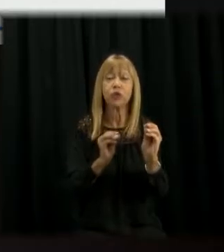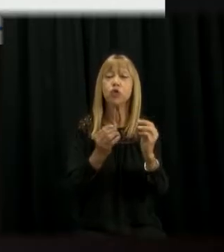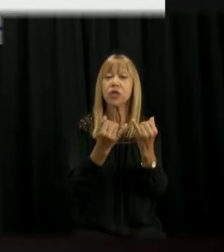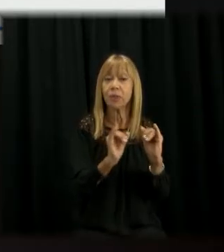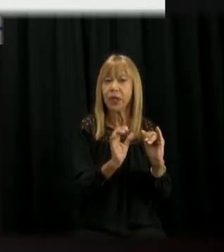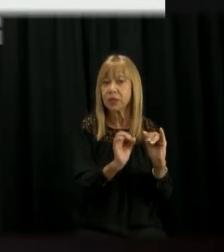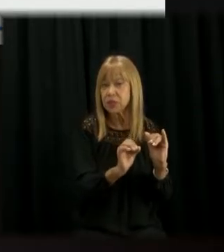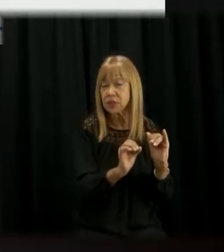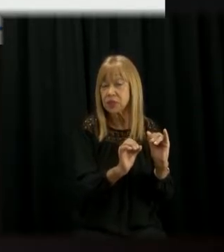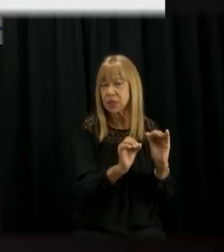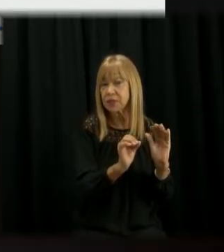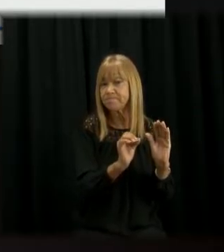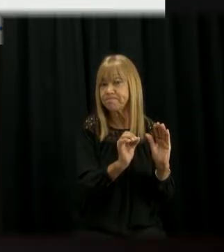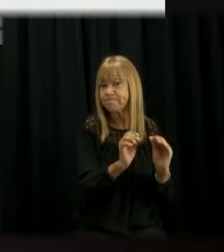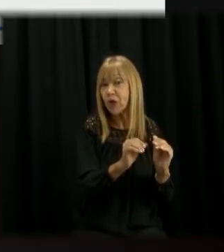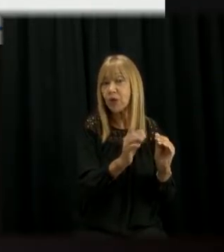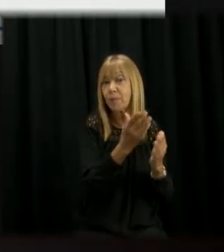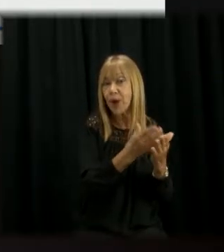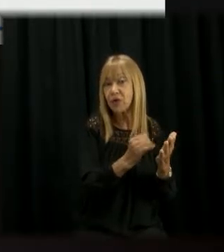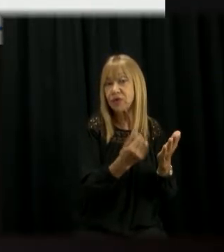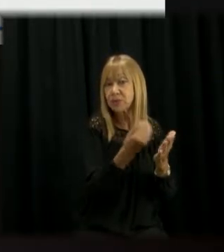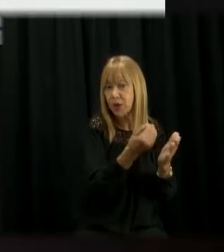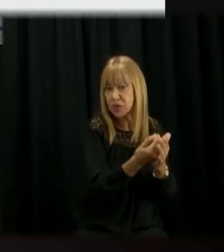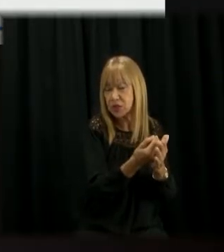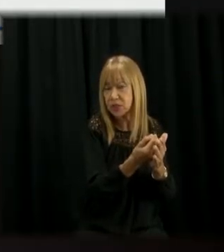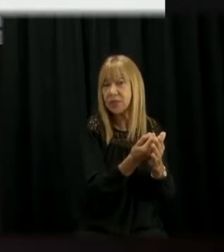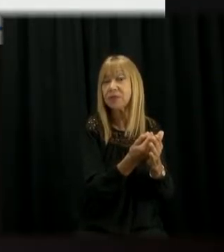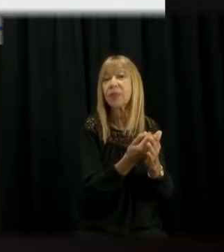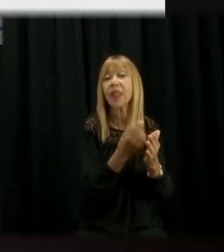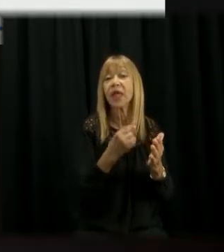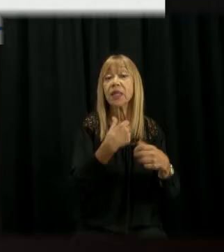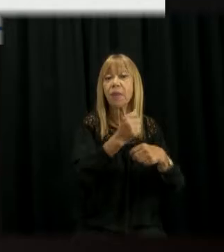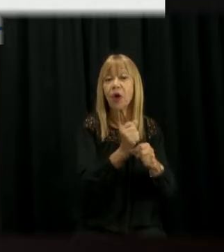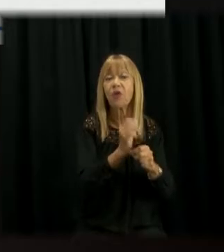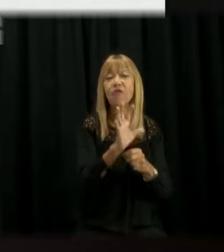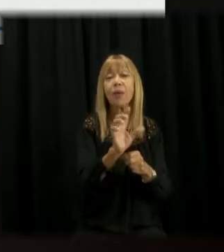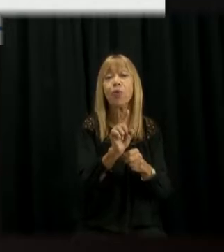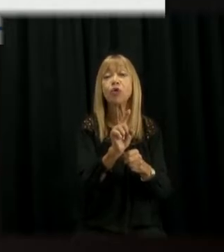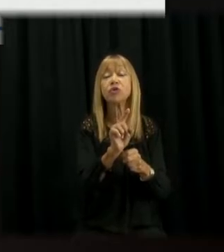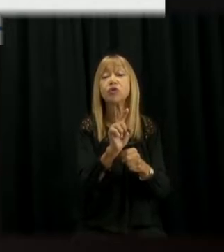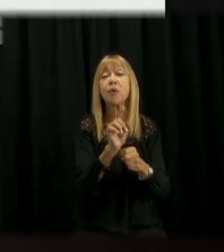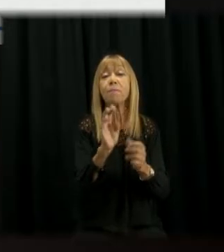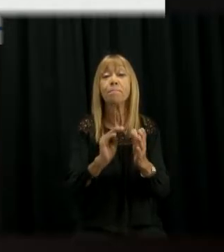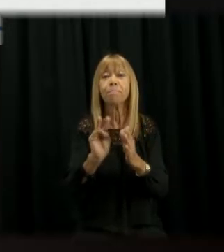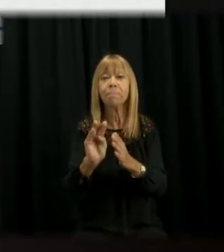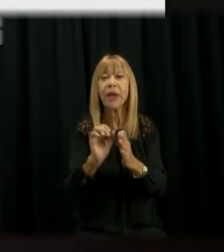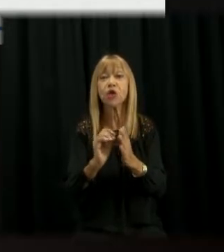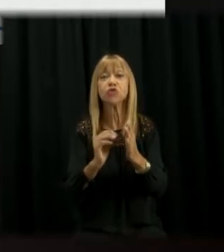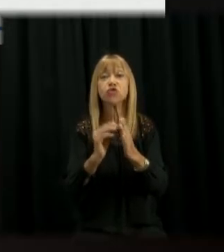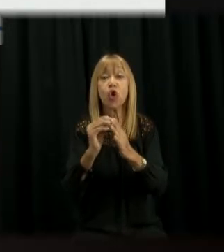Siguiendo a las unidades componentes de independientemente pronosticadas de este presupuesto, van por 5.200